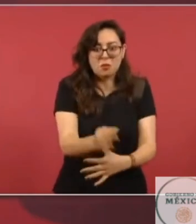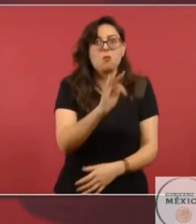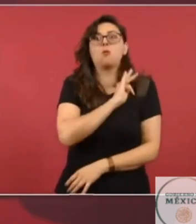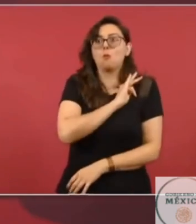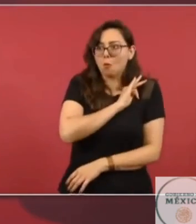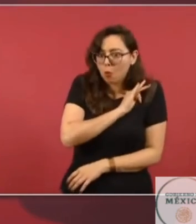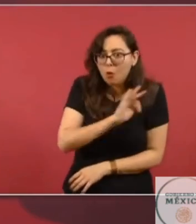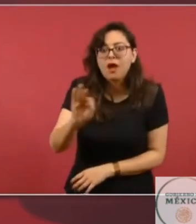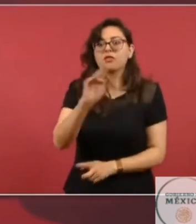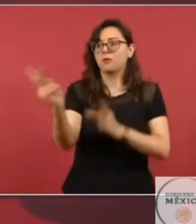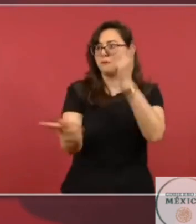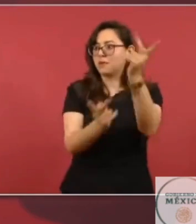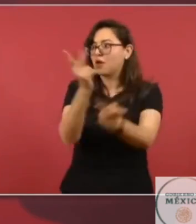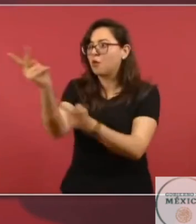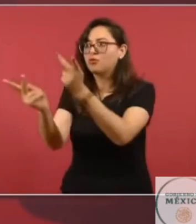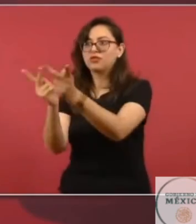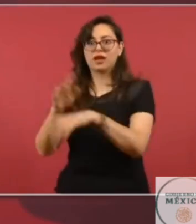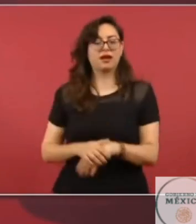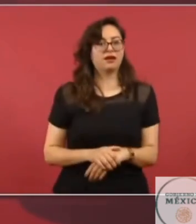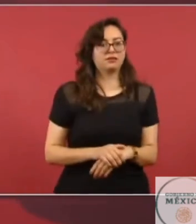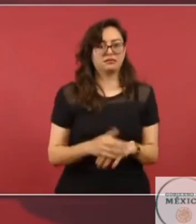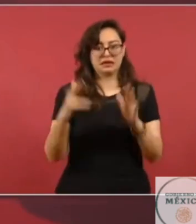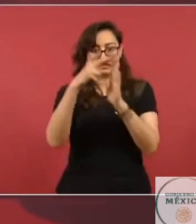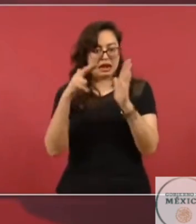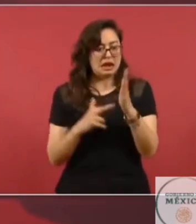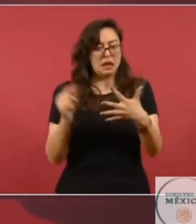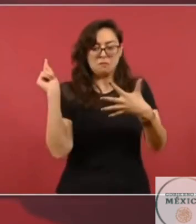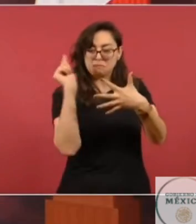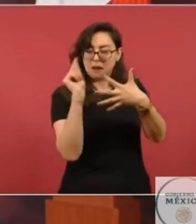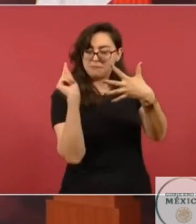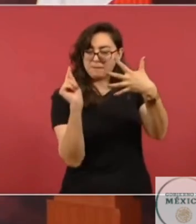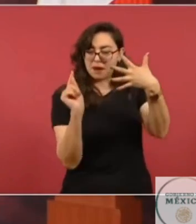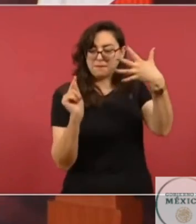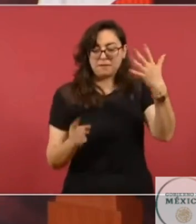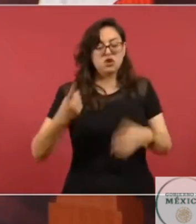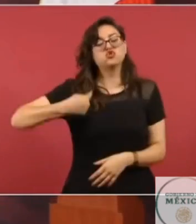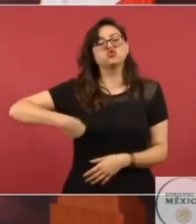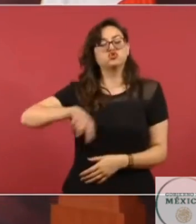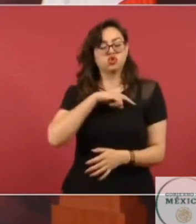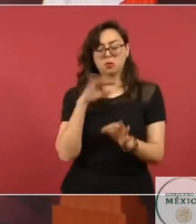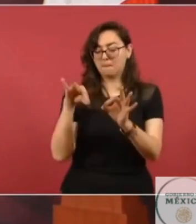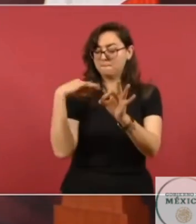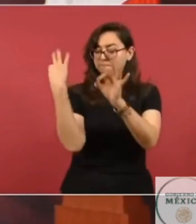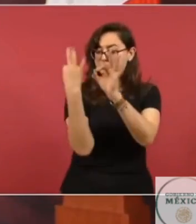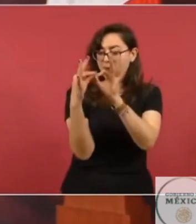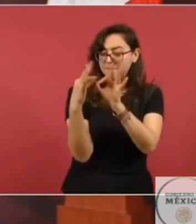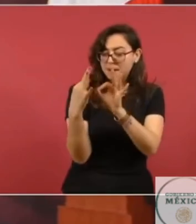decidieran. Cumplimos todos los requisitos. ¿Y qué resolvieron?